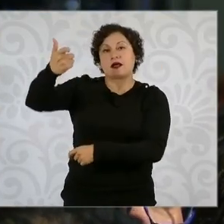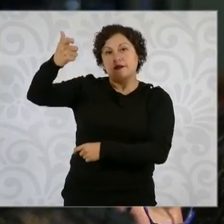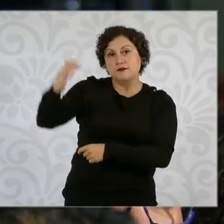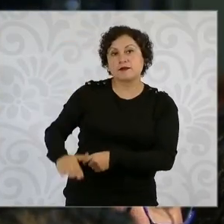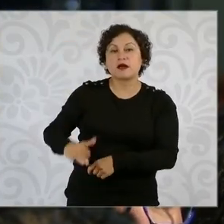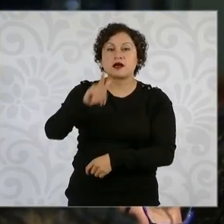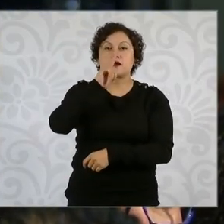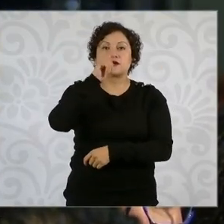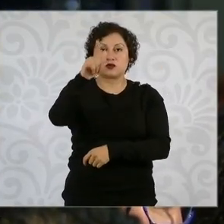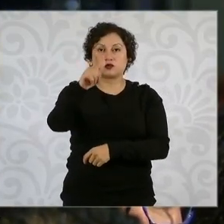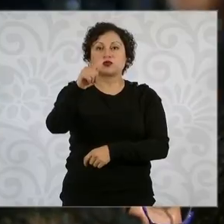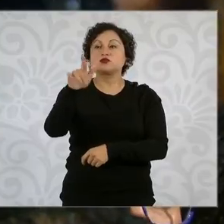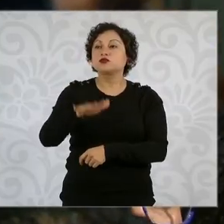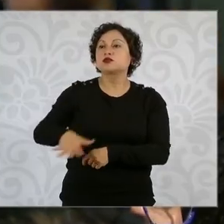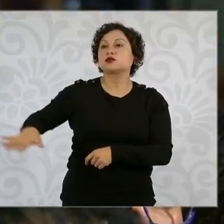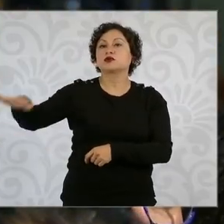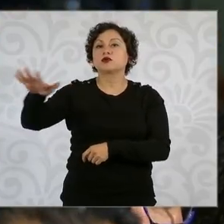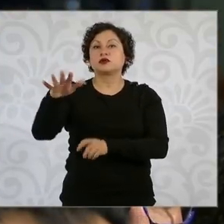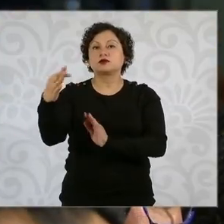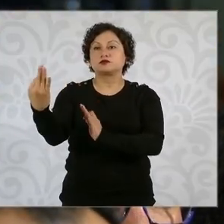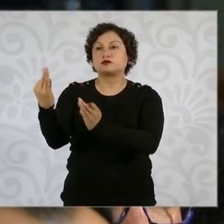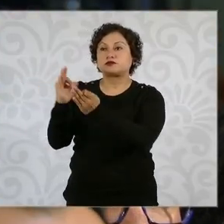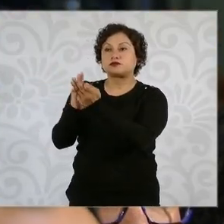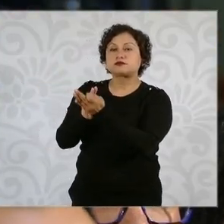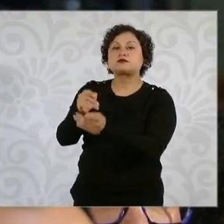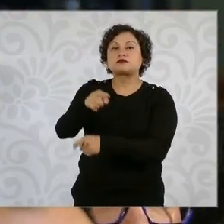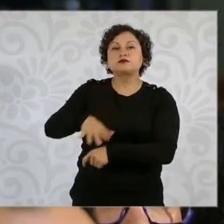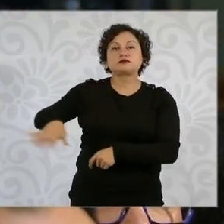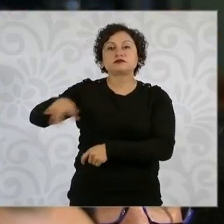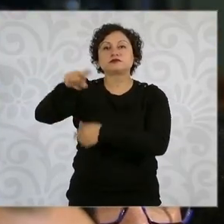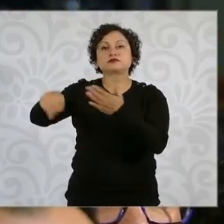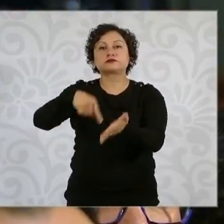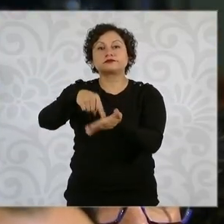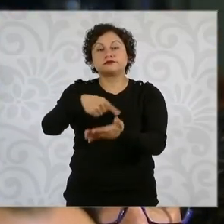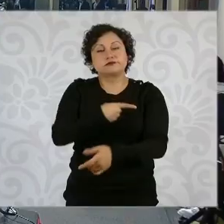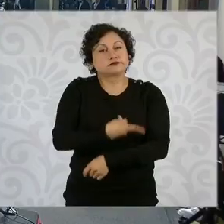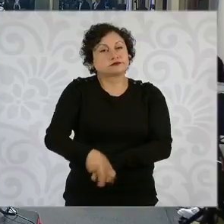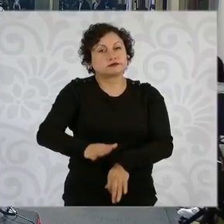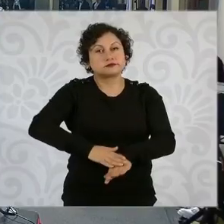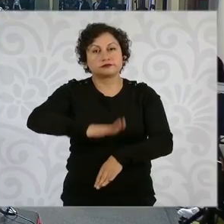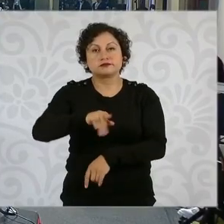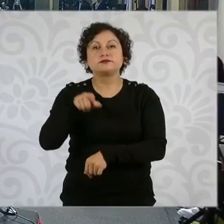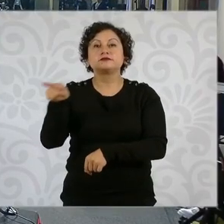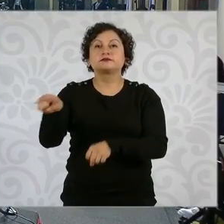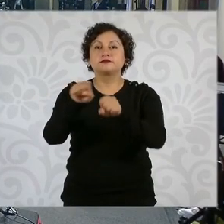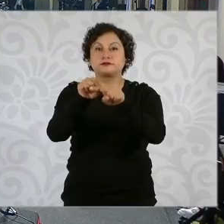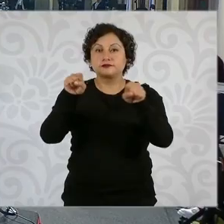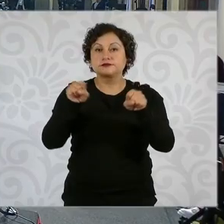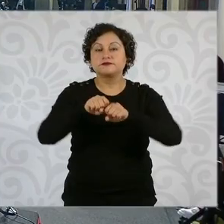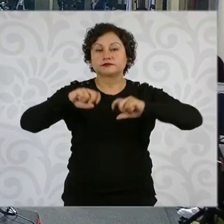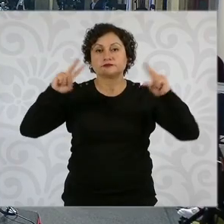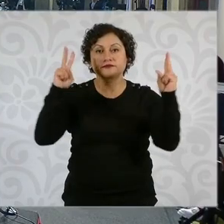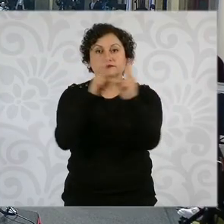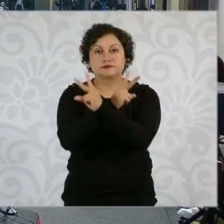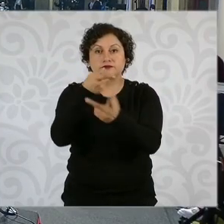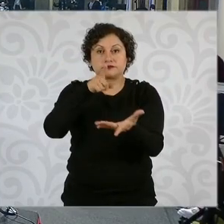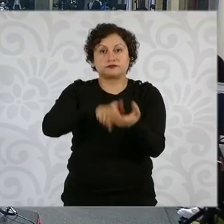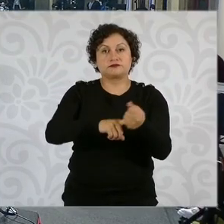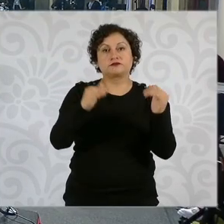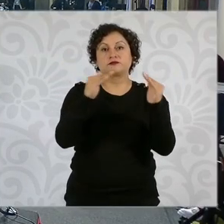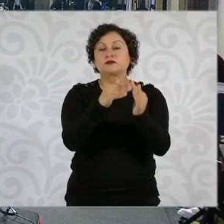eléctricas, sobre todo en regiones más pobres y en donde es indispensable el uso de sistemas de aire acondicionado o